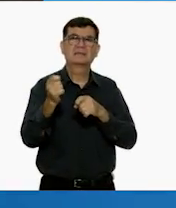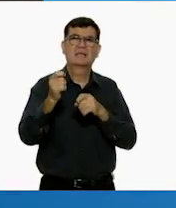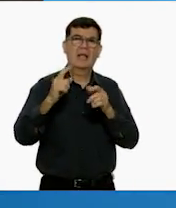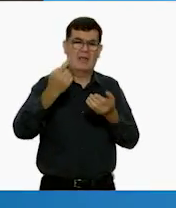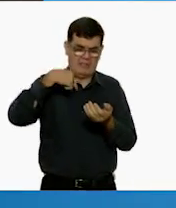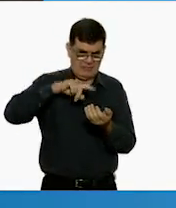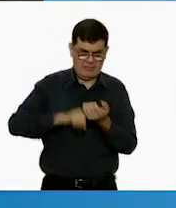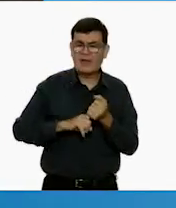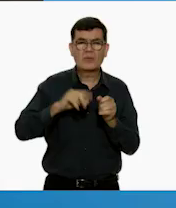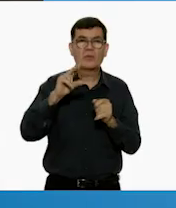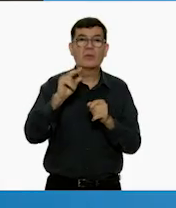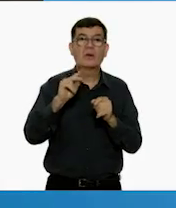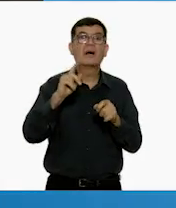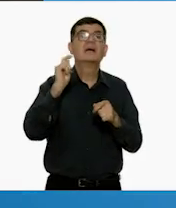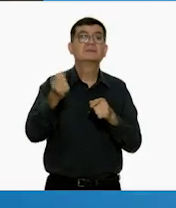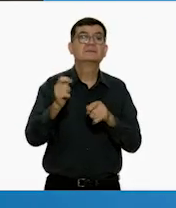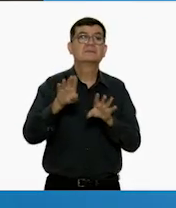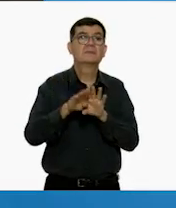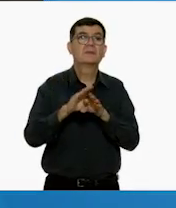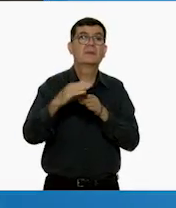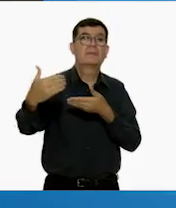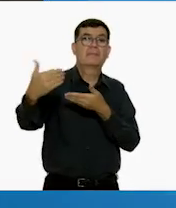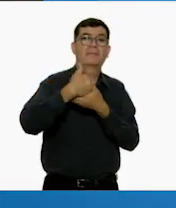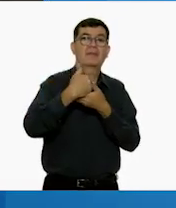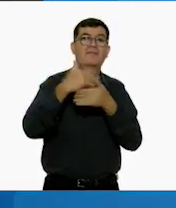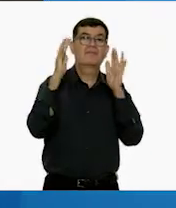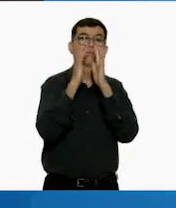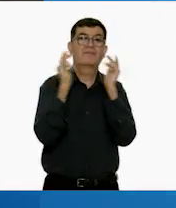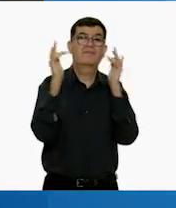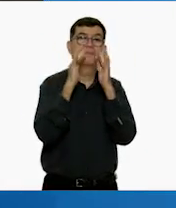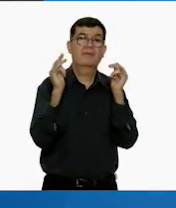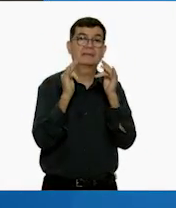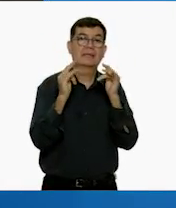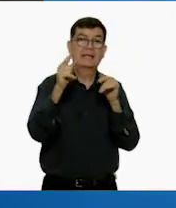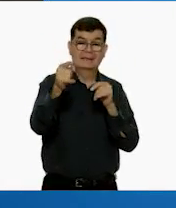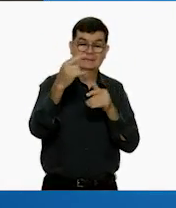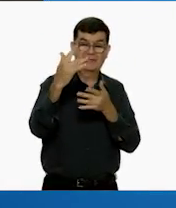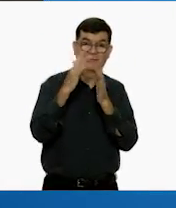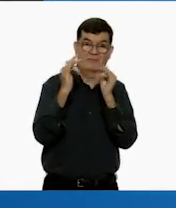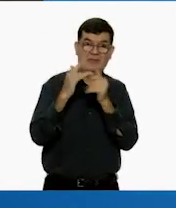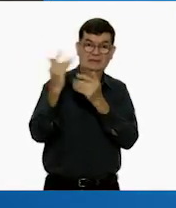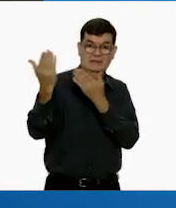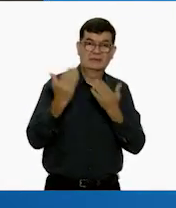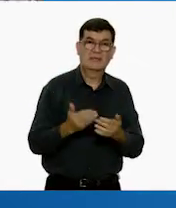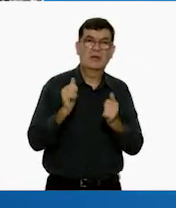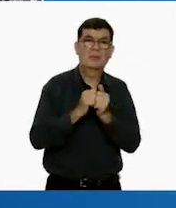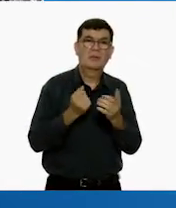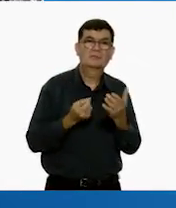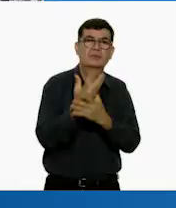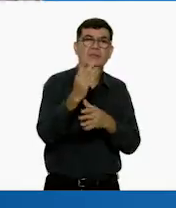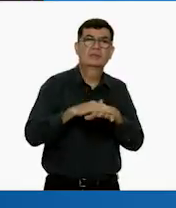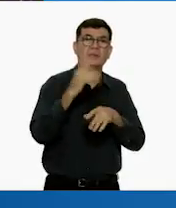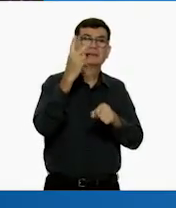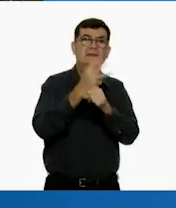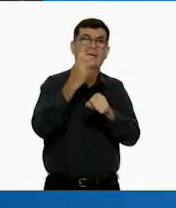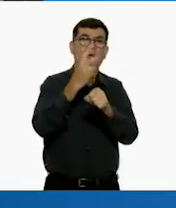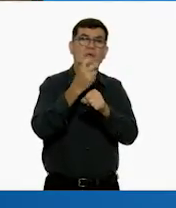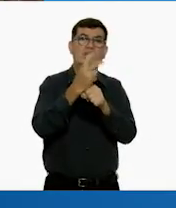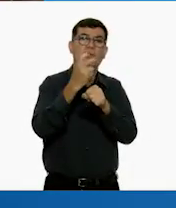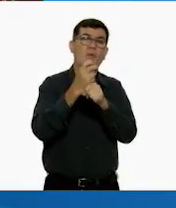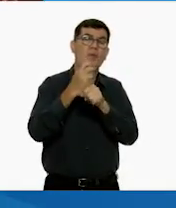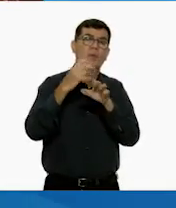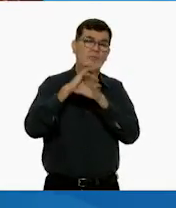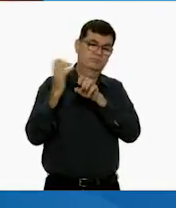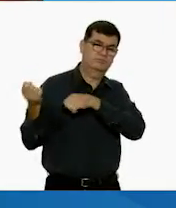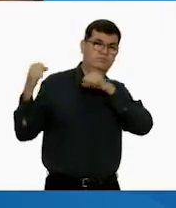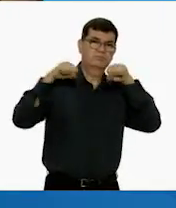interno, sino viene la intervención francesa. Y con la intervención después llega lo que se conoce como el Segundo Imperio, Maximiliano,